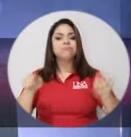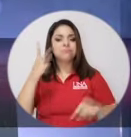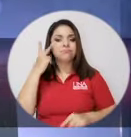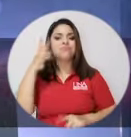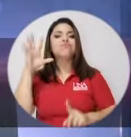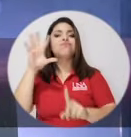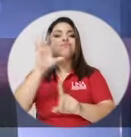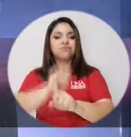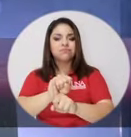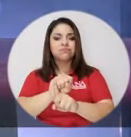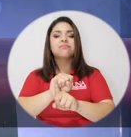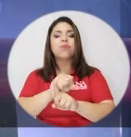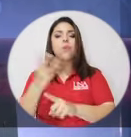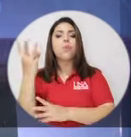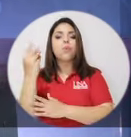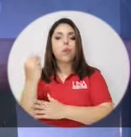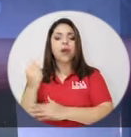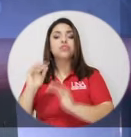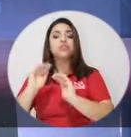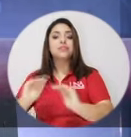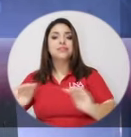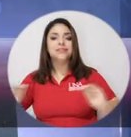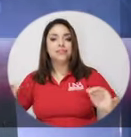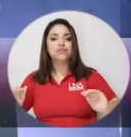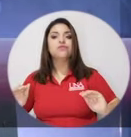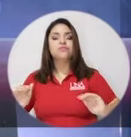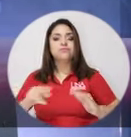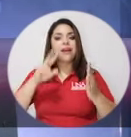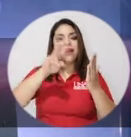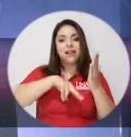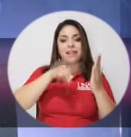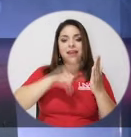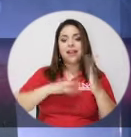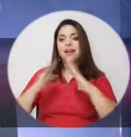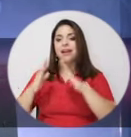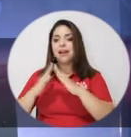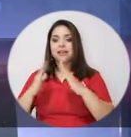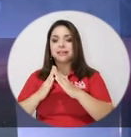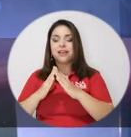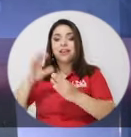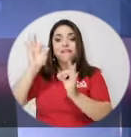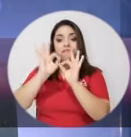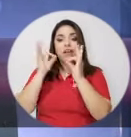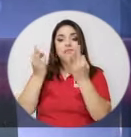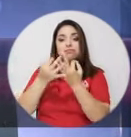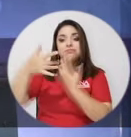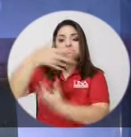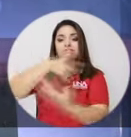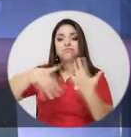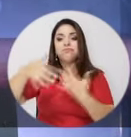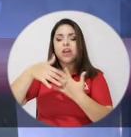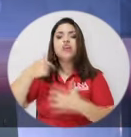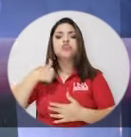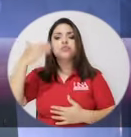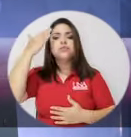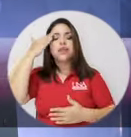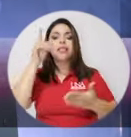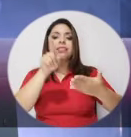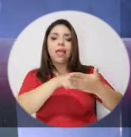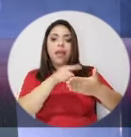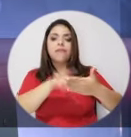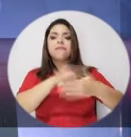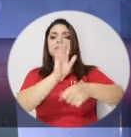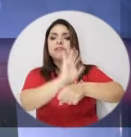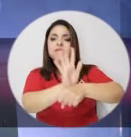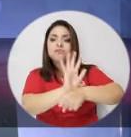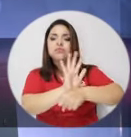trata esto. Entonces, ciertamente, ya lo decíamos antes, las pantallas y la tecnología son un recurso muy valioso, pero